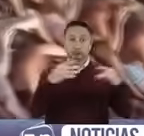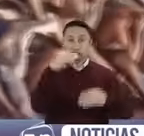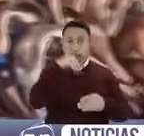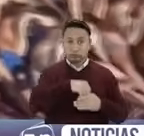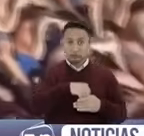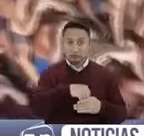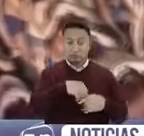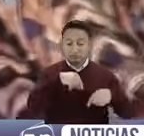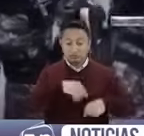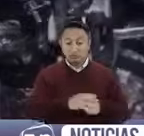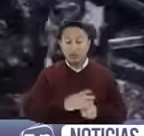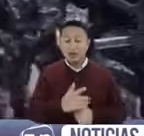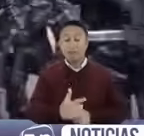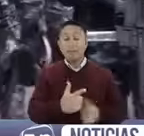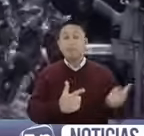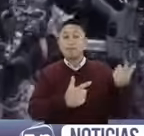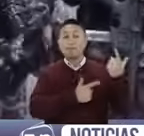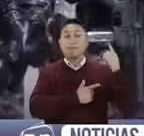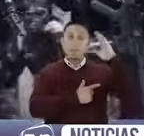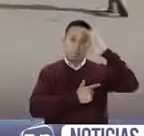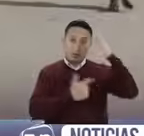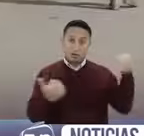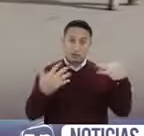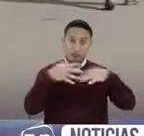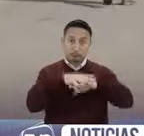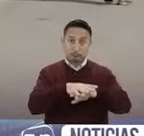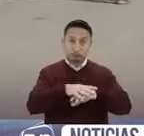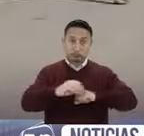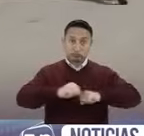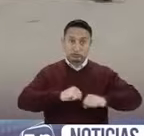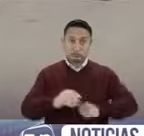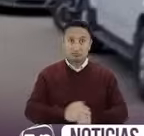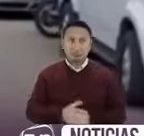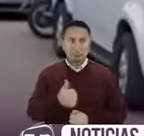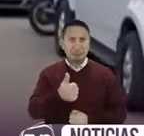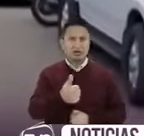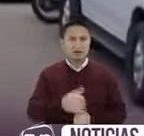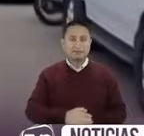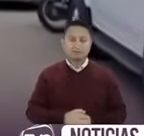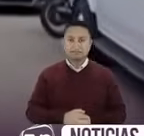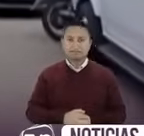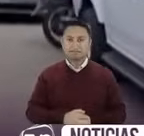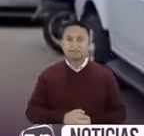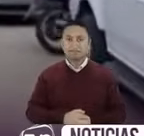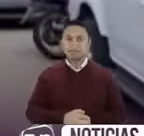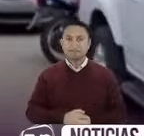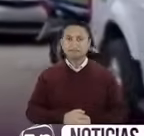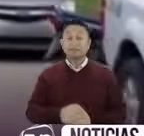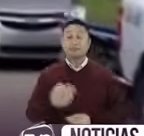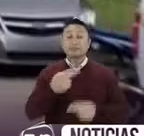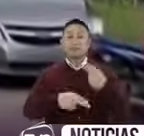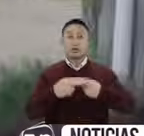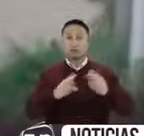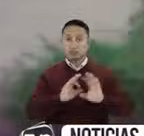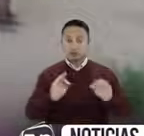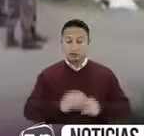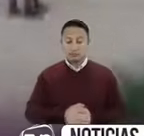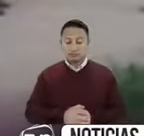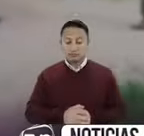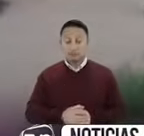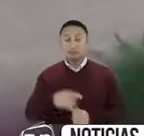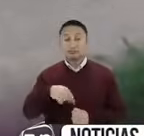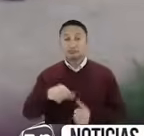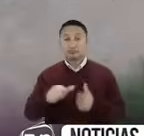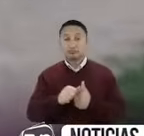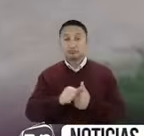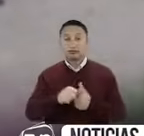militares y a la policía que trabajen en conjunto. Creo que ha funcionado muy bien. Para no perjudicar a los negocios, al poco tiempo